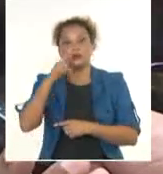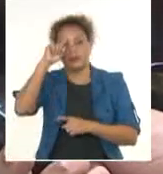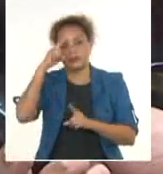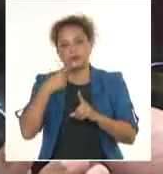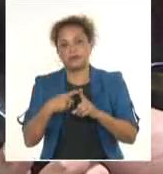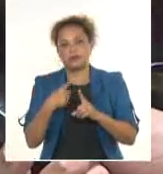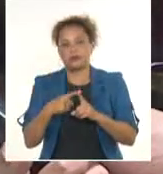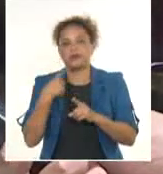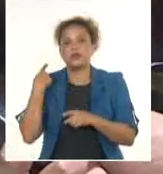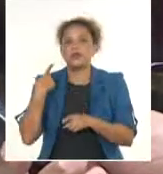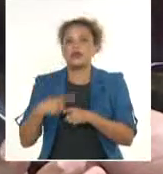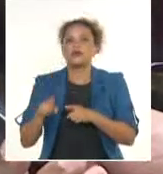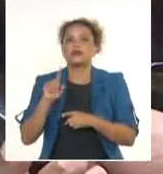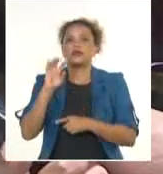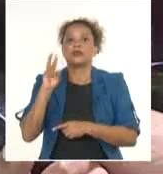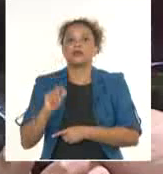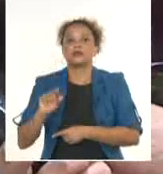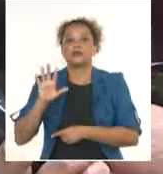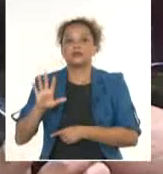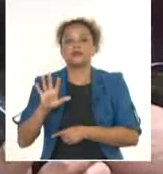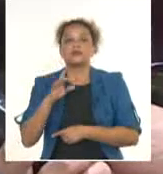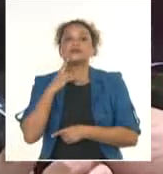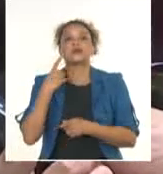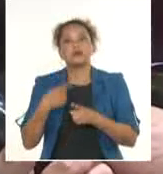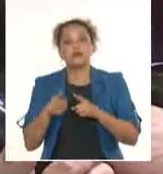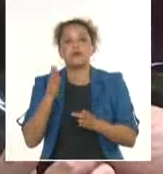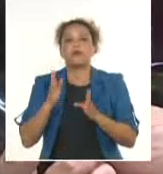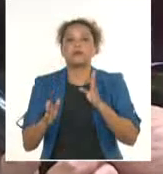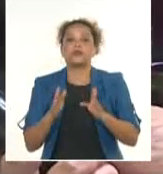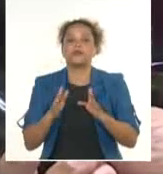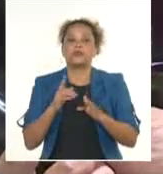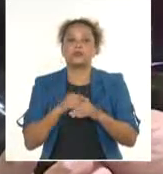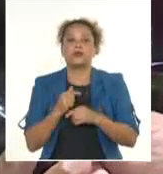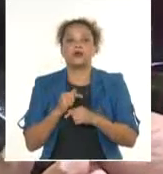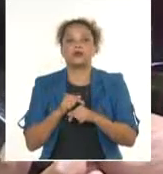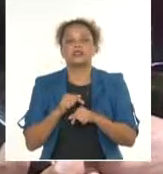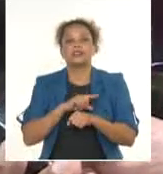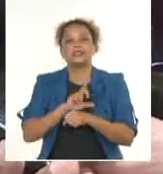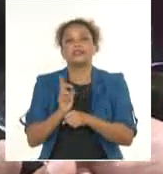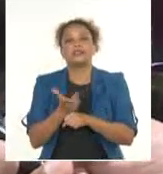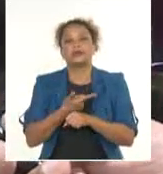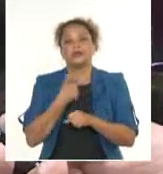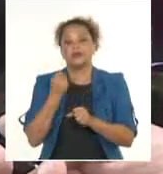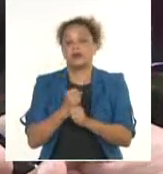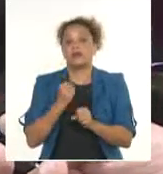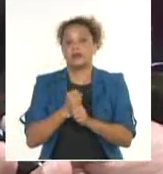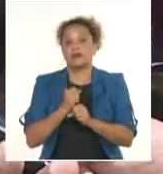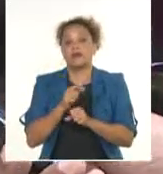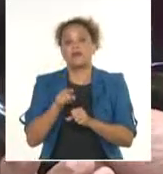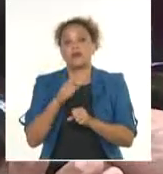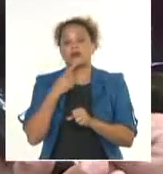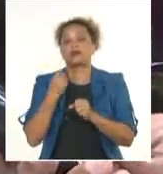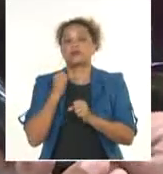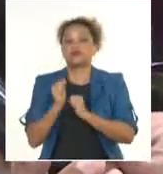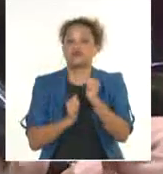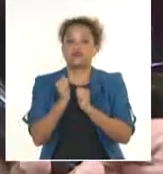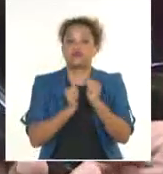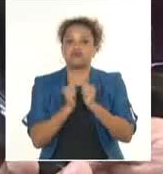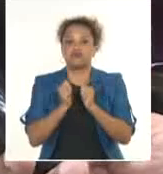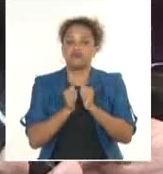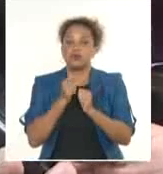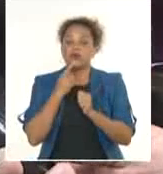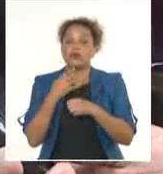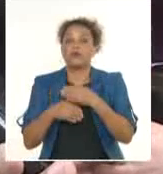número 5 de la termoeléctrica de Renté si tiene un periodo más largo de trabajo, porque tenemos que hacer trabajo en la turbina, que ha sido un proceso de enfriamiento